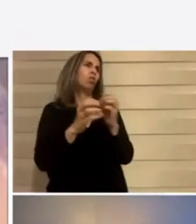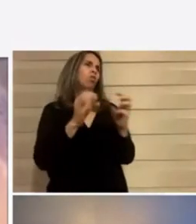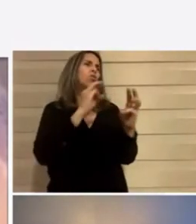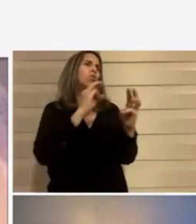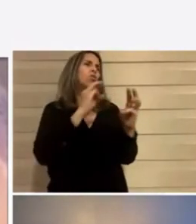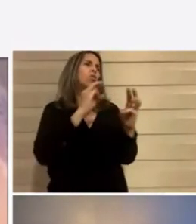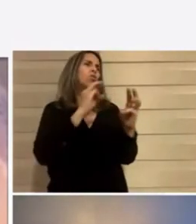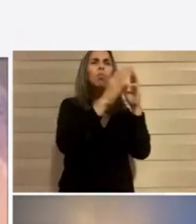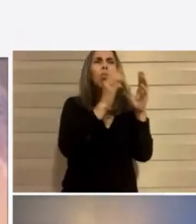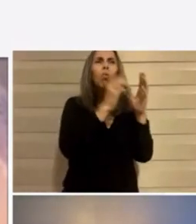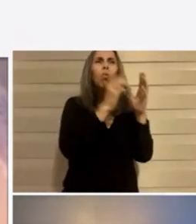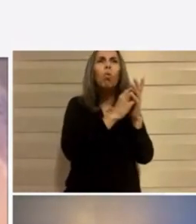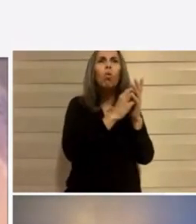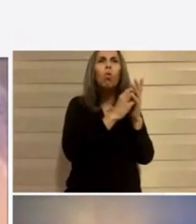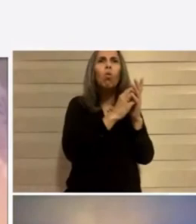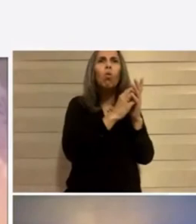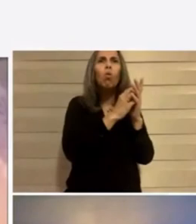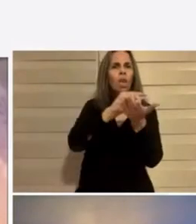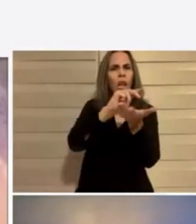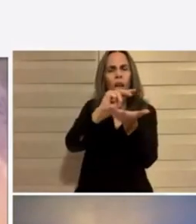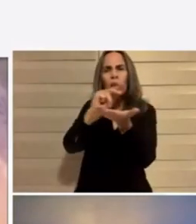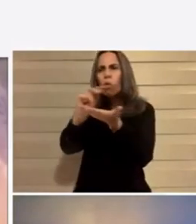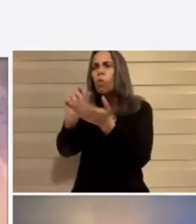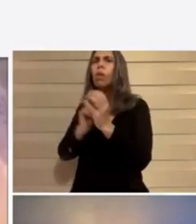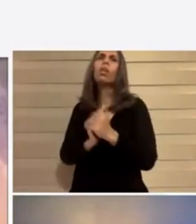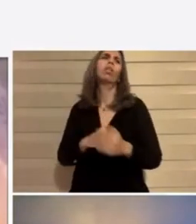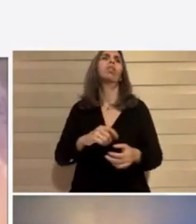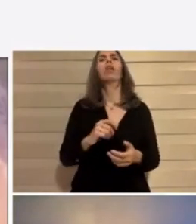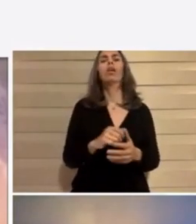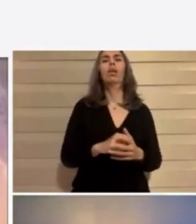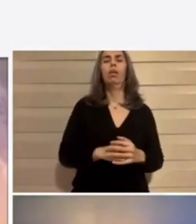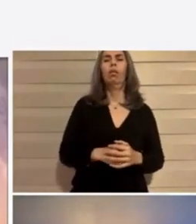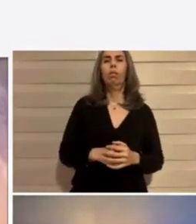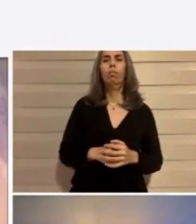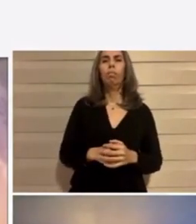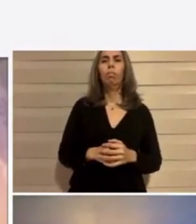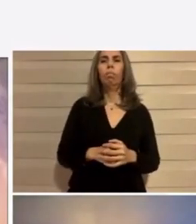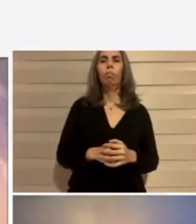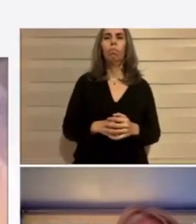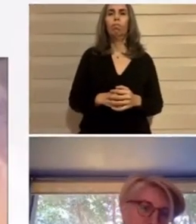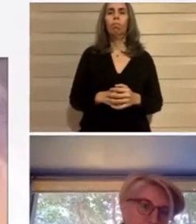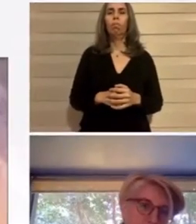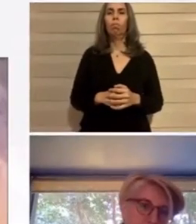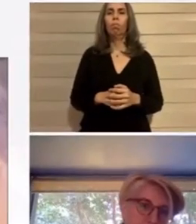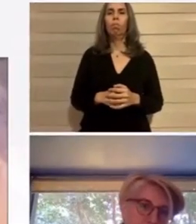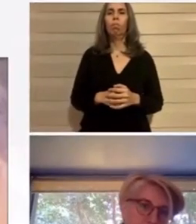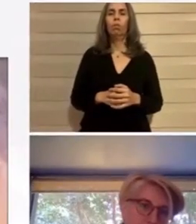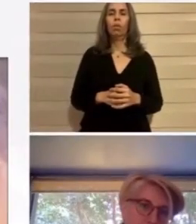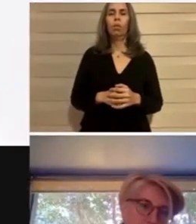que yo tenga. Entonces, esa sería una forma.